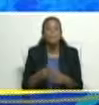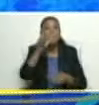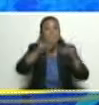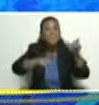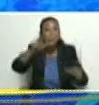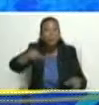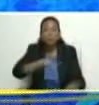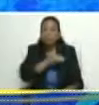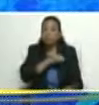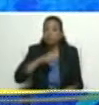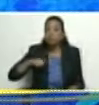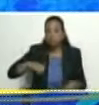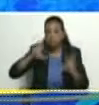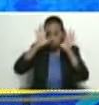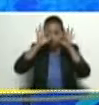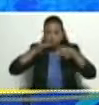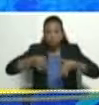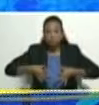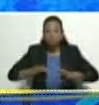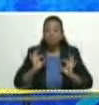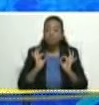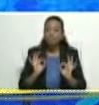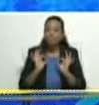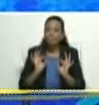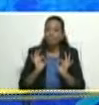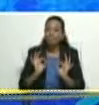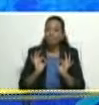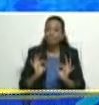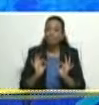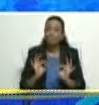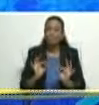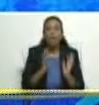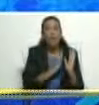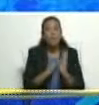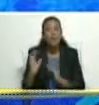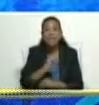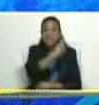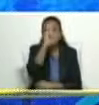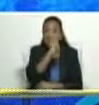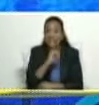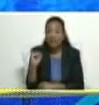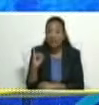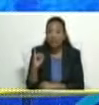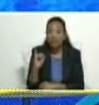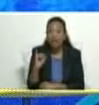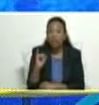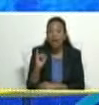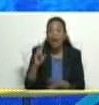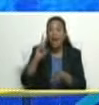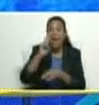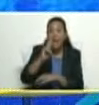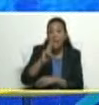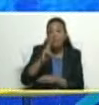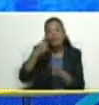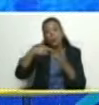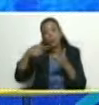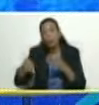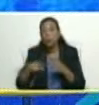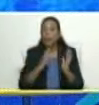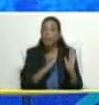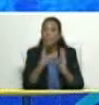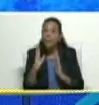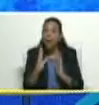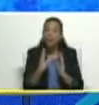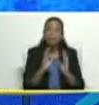personal, algo muy especial, que es el plan Z, el plan R y tanto que les gustó el plan C,